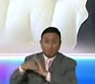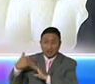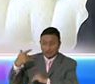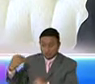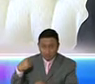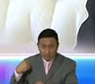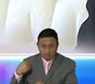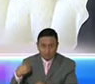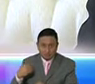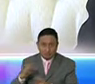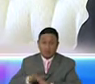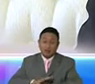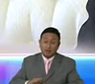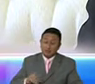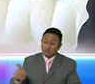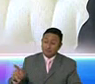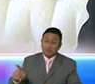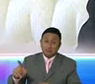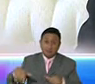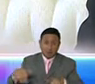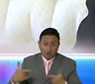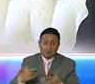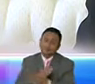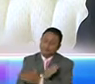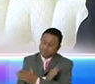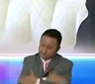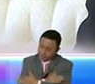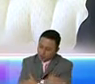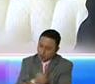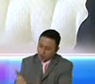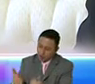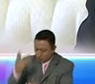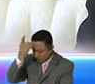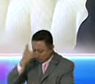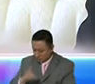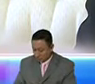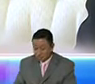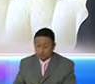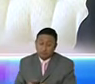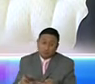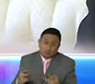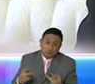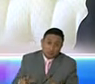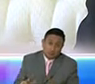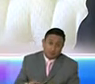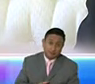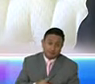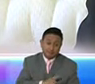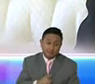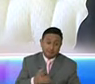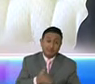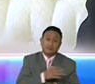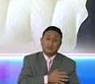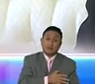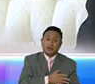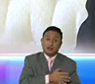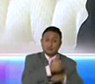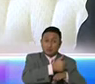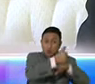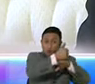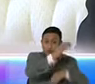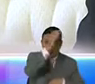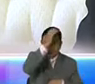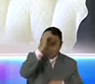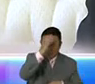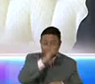Sin embargo, yo le felicito al señor presidente y tengo que decirle también que debo consultar con la Conferencia